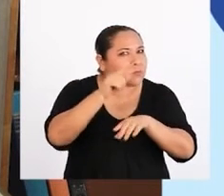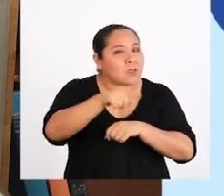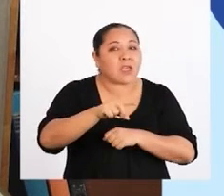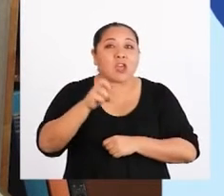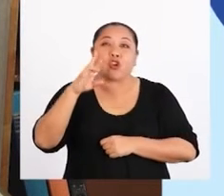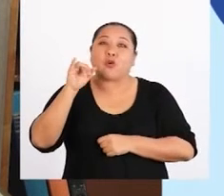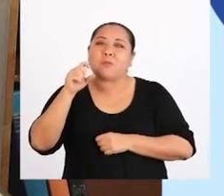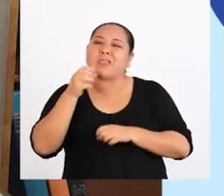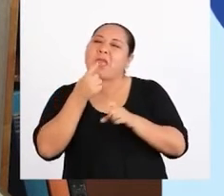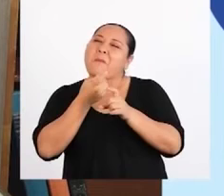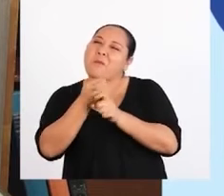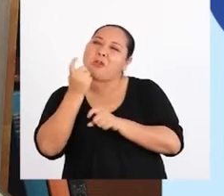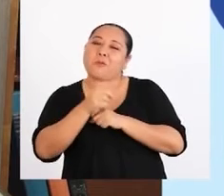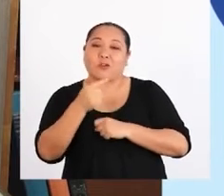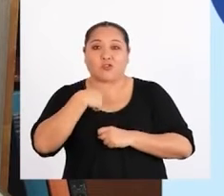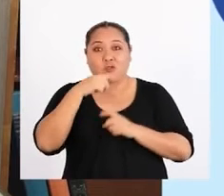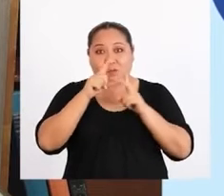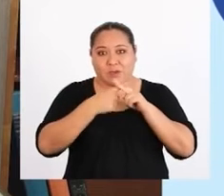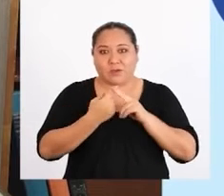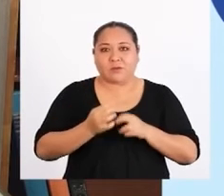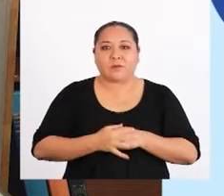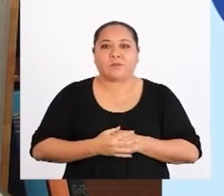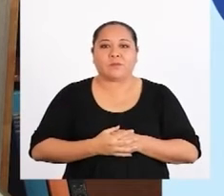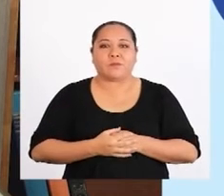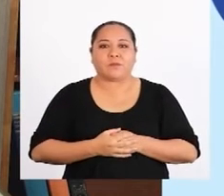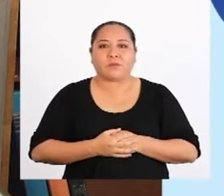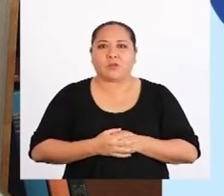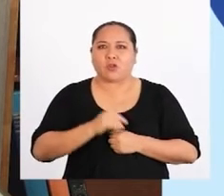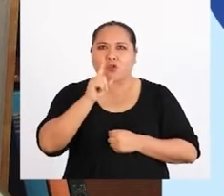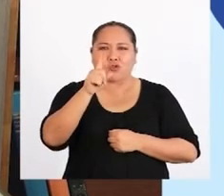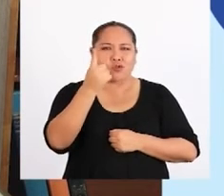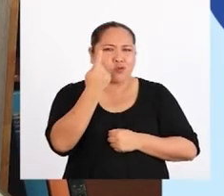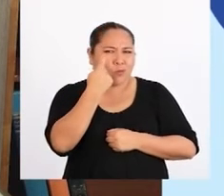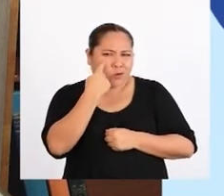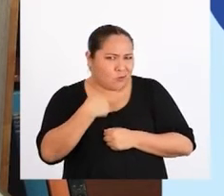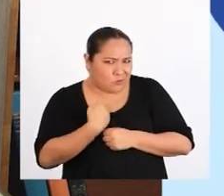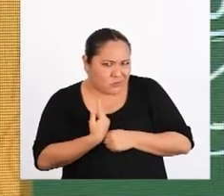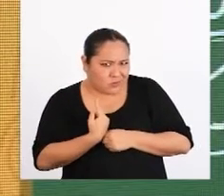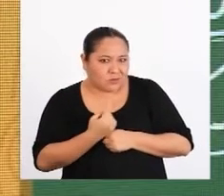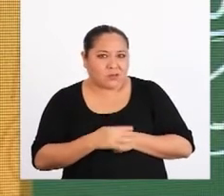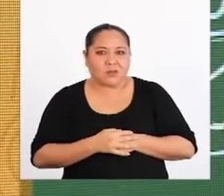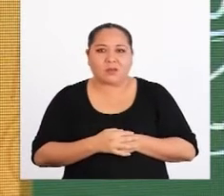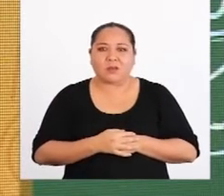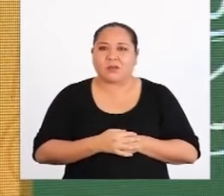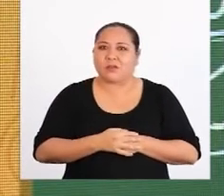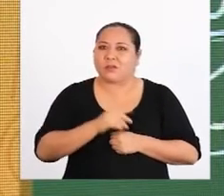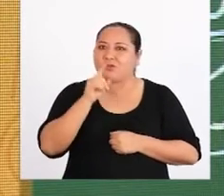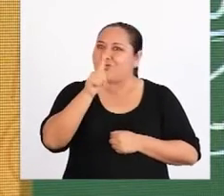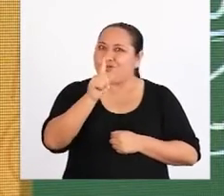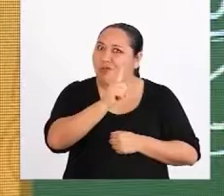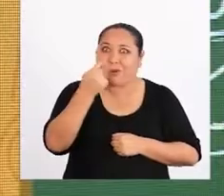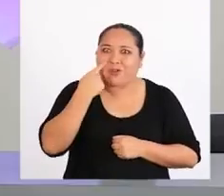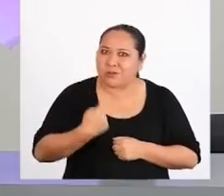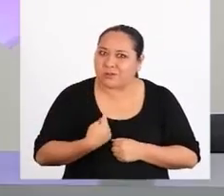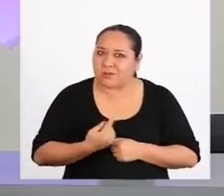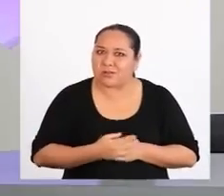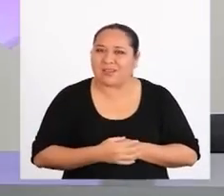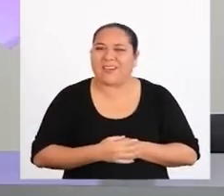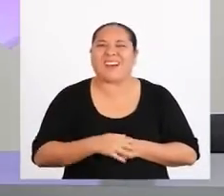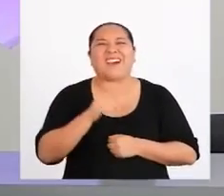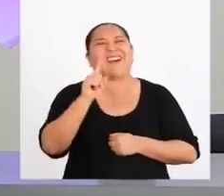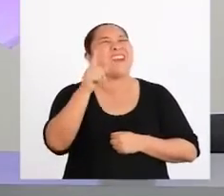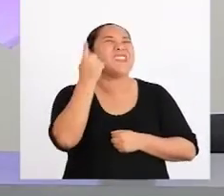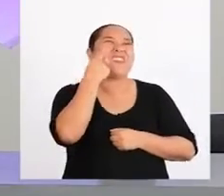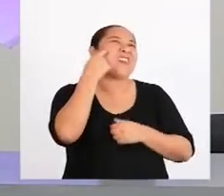alguien. Empiezo. ¿Tú no me conoces? Tú no me conoces.